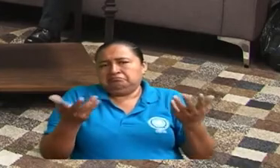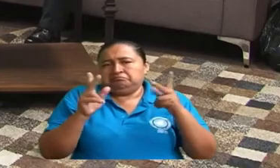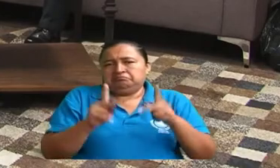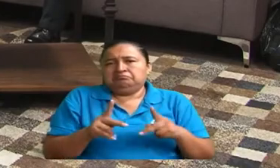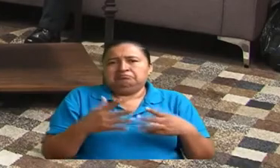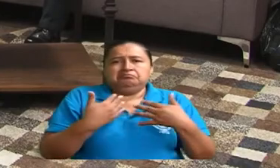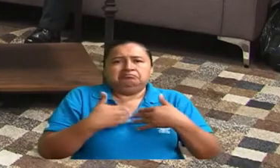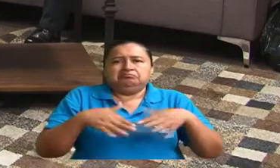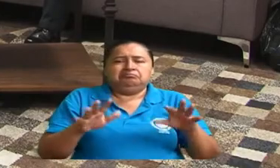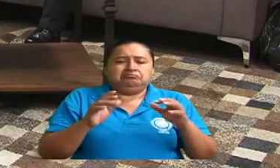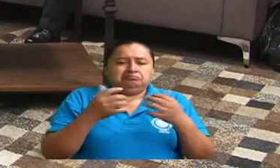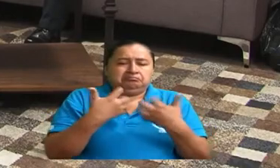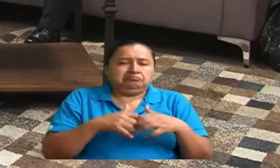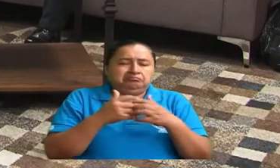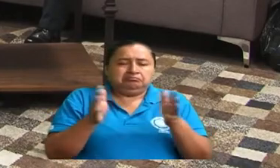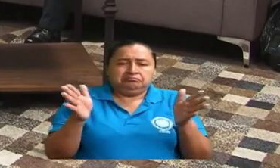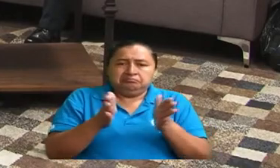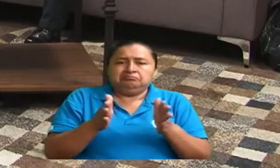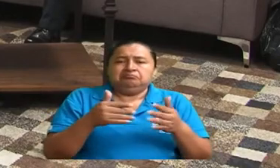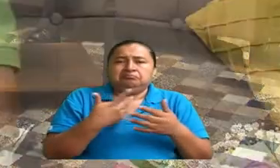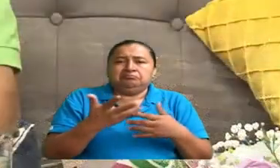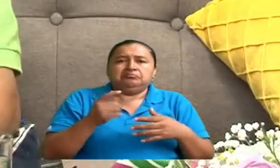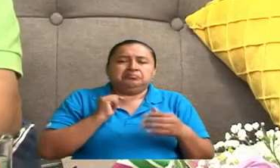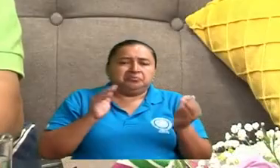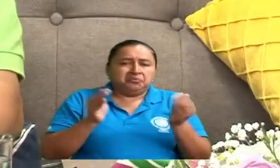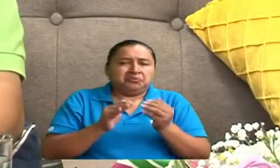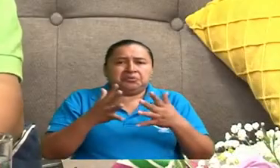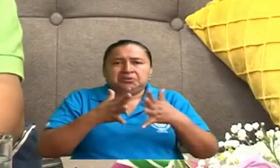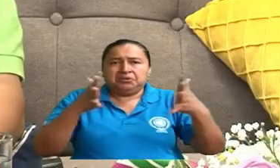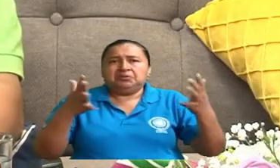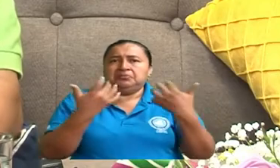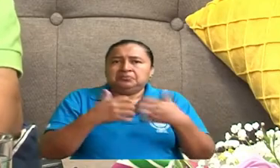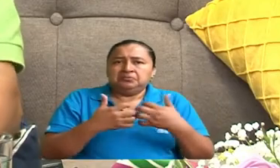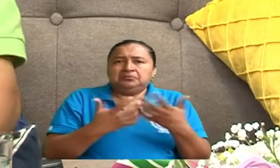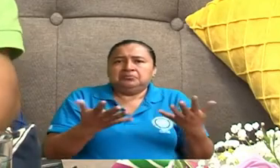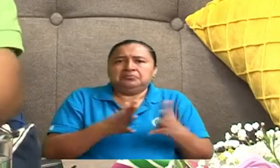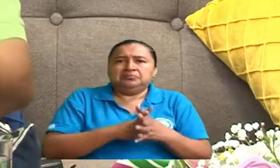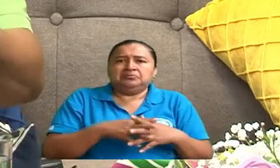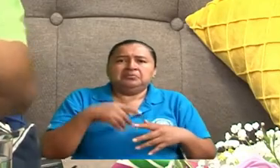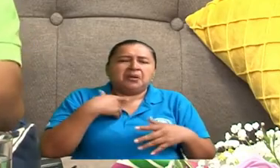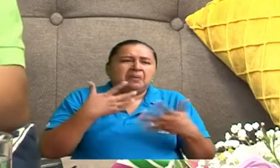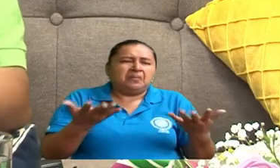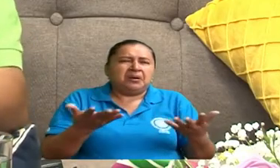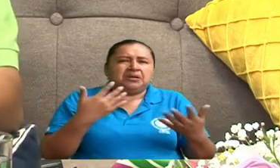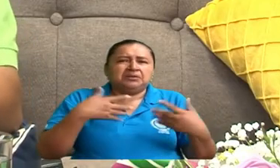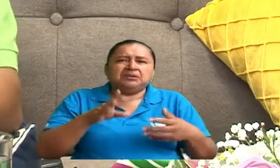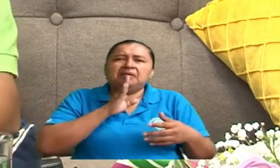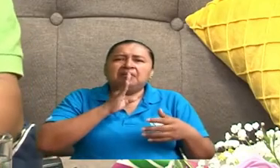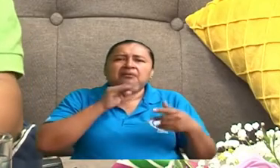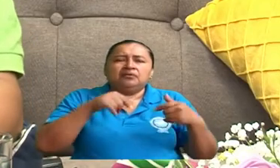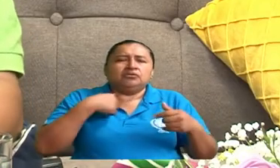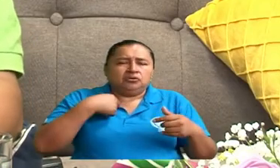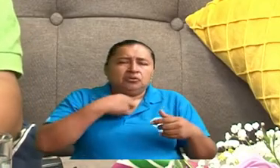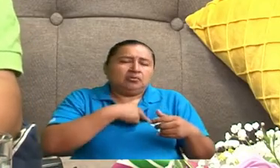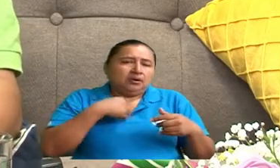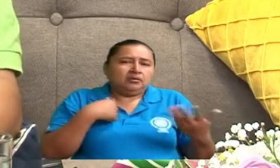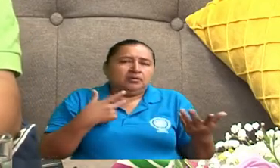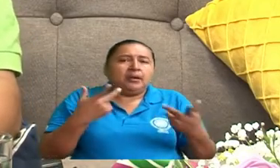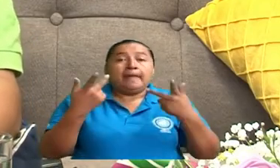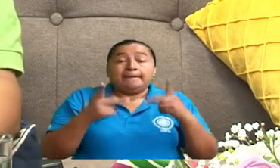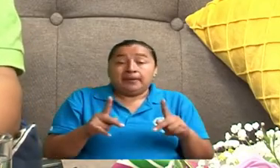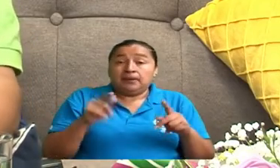cualquier microempresario, pequeño, gran empresario, no, hombre, pero sí que lo que se está hablando ahí yo lo hago, sí.